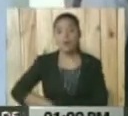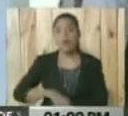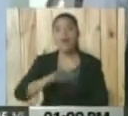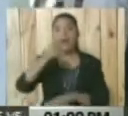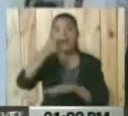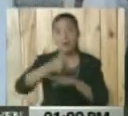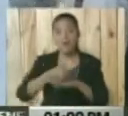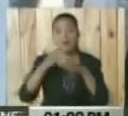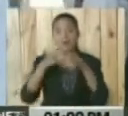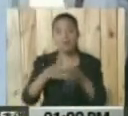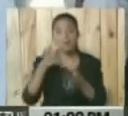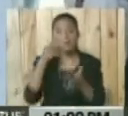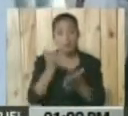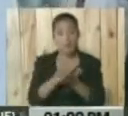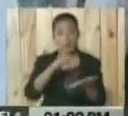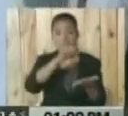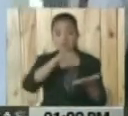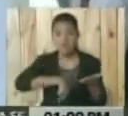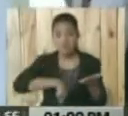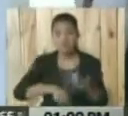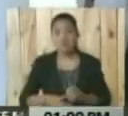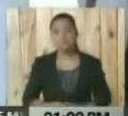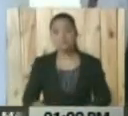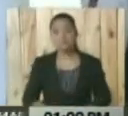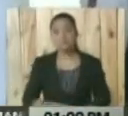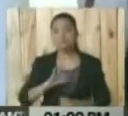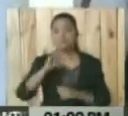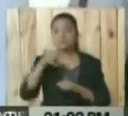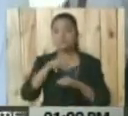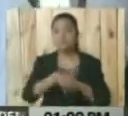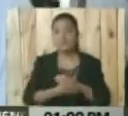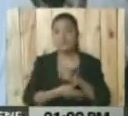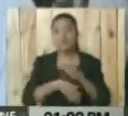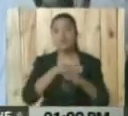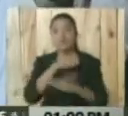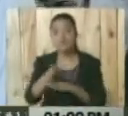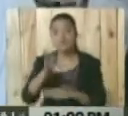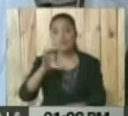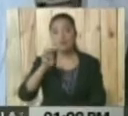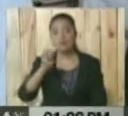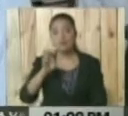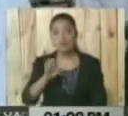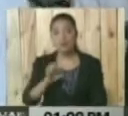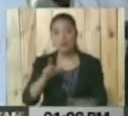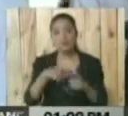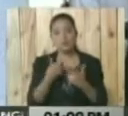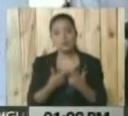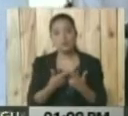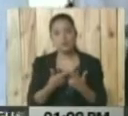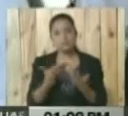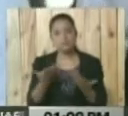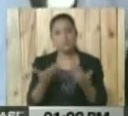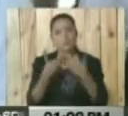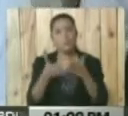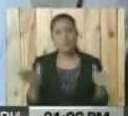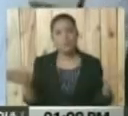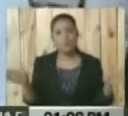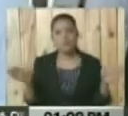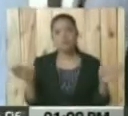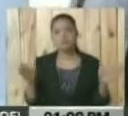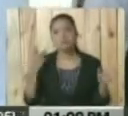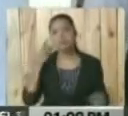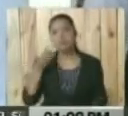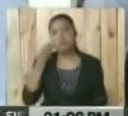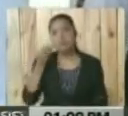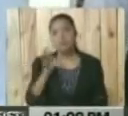Comisión para la Verificación de Firmas, Jorge Rodríguez, ha llegado justamente hasta la sede del ente comicial, entonces, para hacer pública la posición